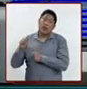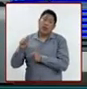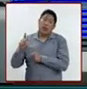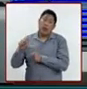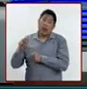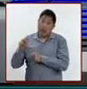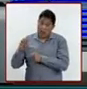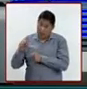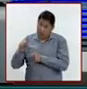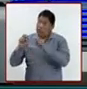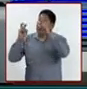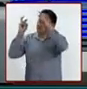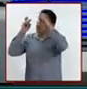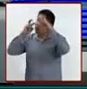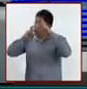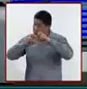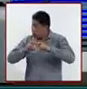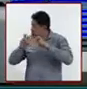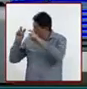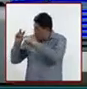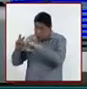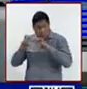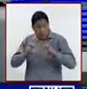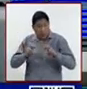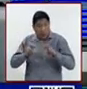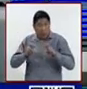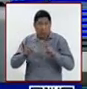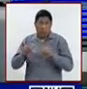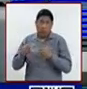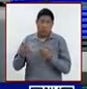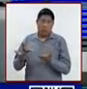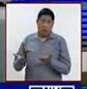pregunta. Se hizo una revisión por alrededores y esto fue lo que pasó.